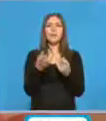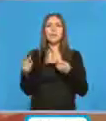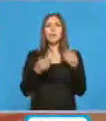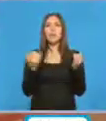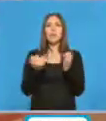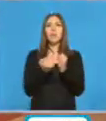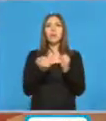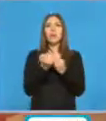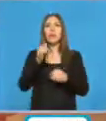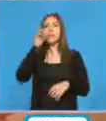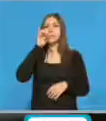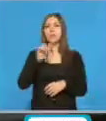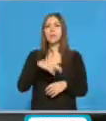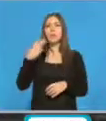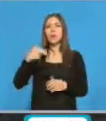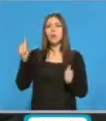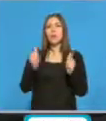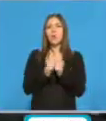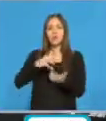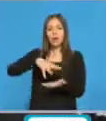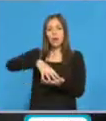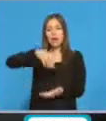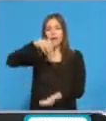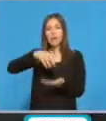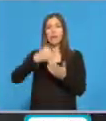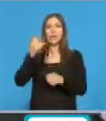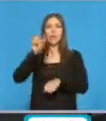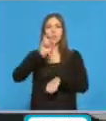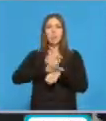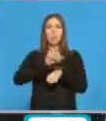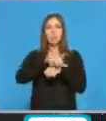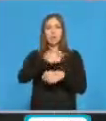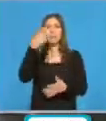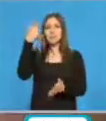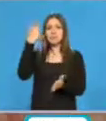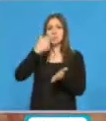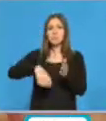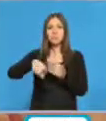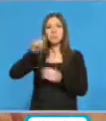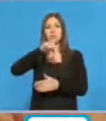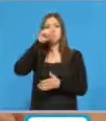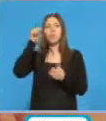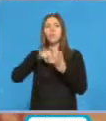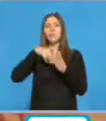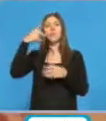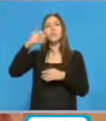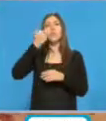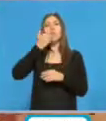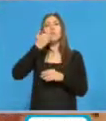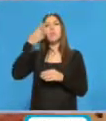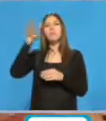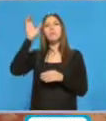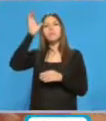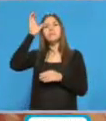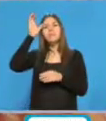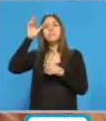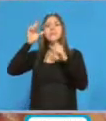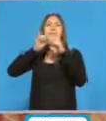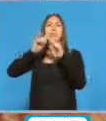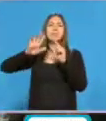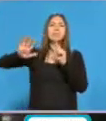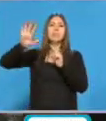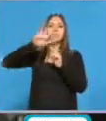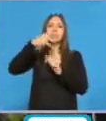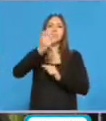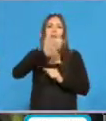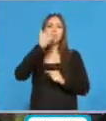espagueti. No hay gran diferencia en sí, nada más es como la forma. Este lo consigue, señora, en los productos orientales. Tenemos agua hirviendo y lo